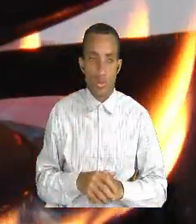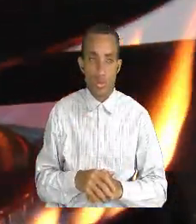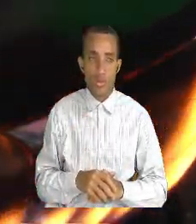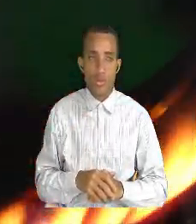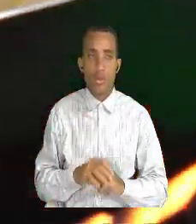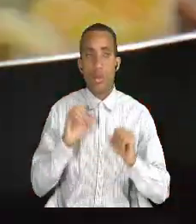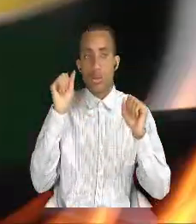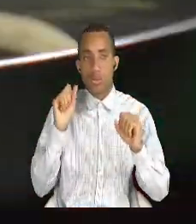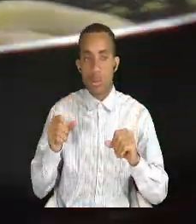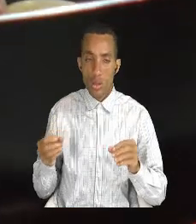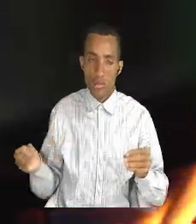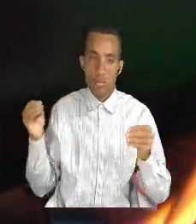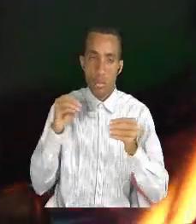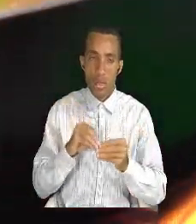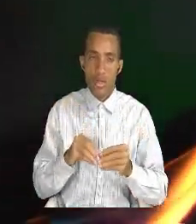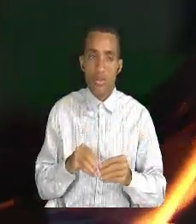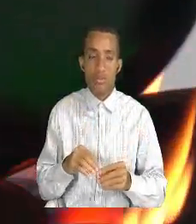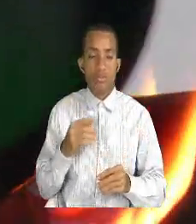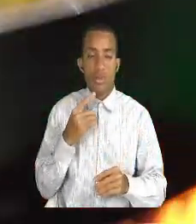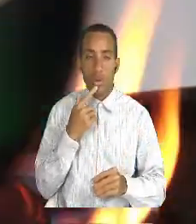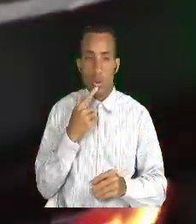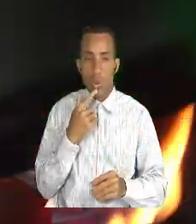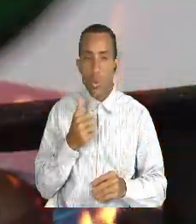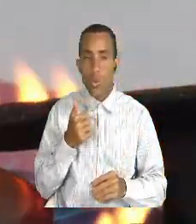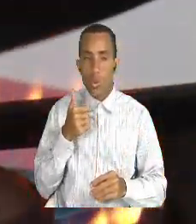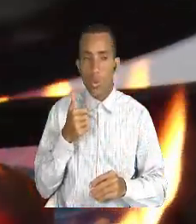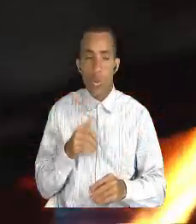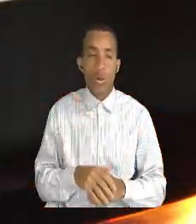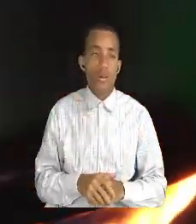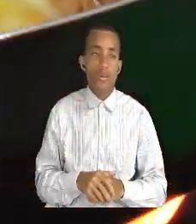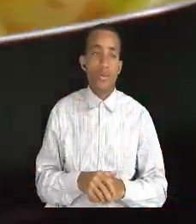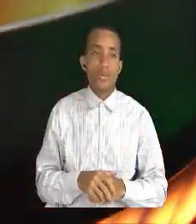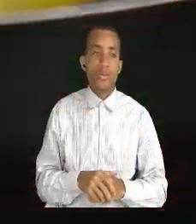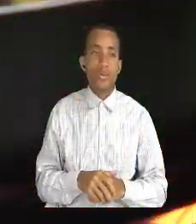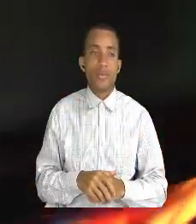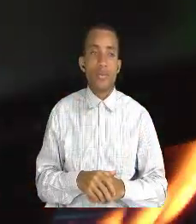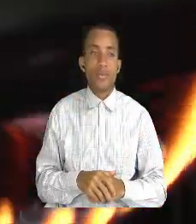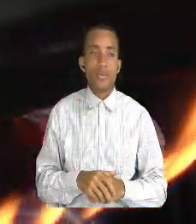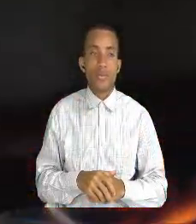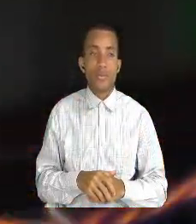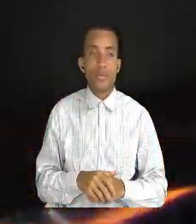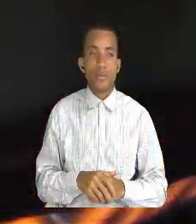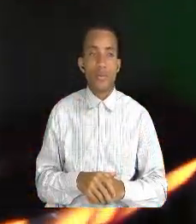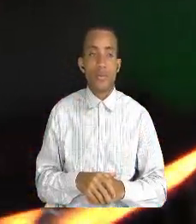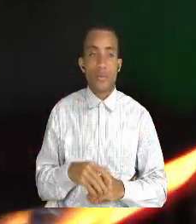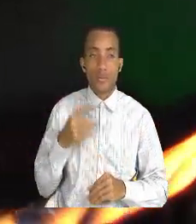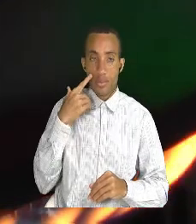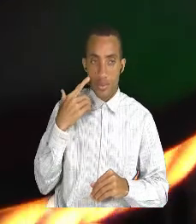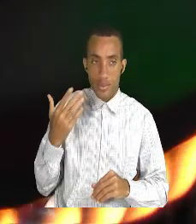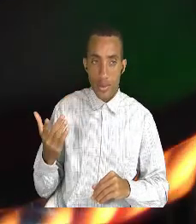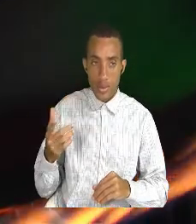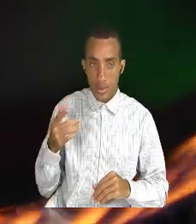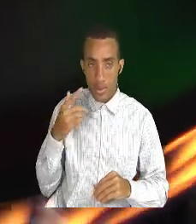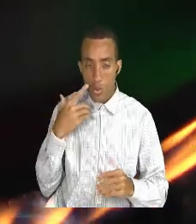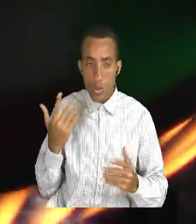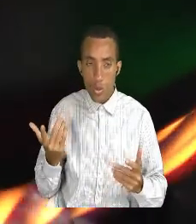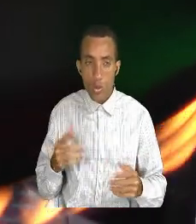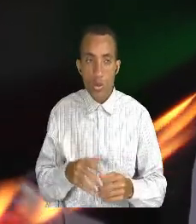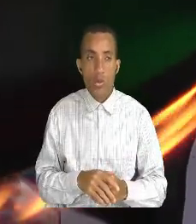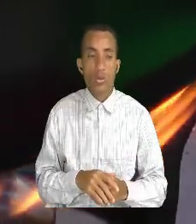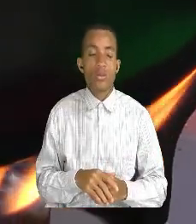le puedo agregar más, tiene mucho sabor concentrado. Entonces, y aquí pueden ver cómo se ve esto. Qué rico, me